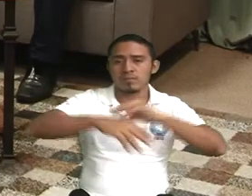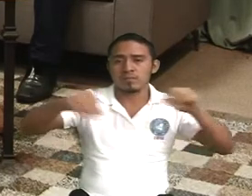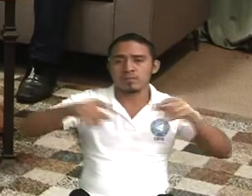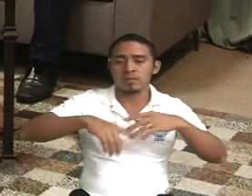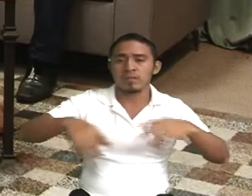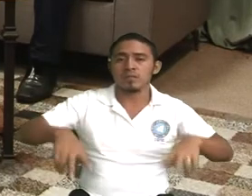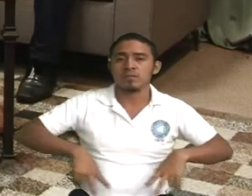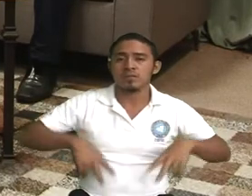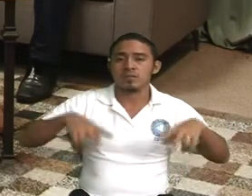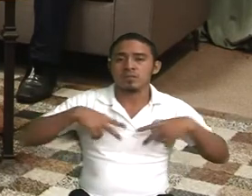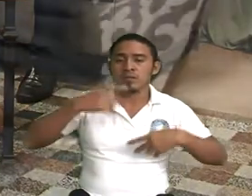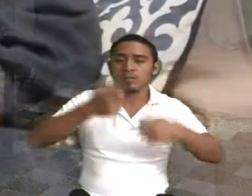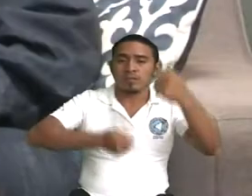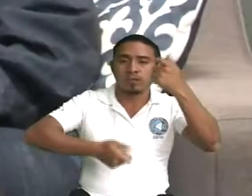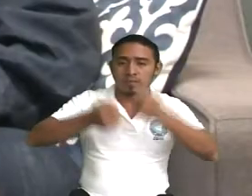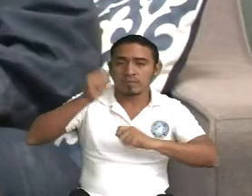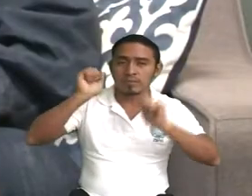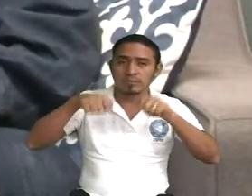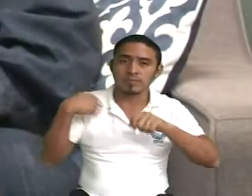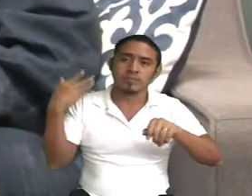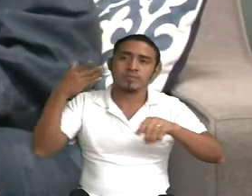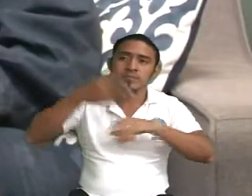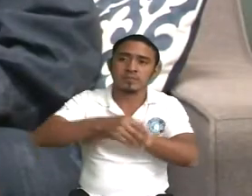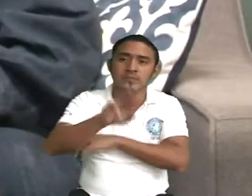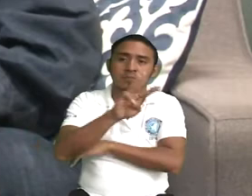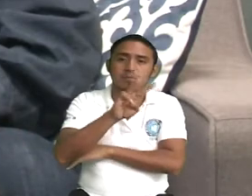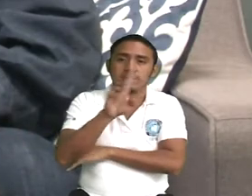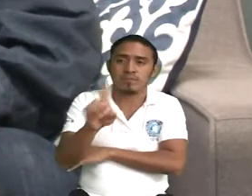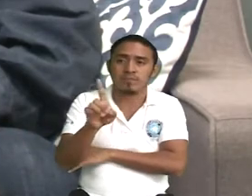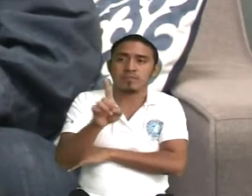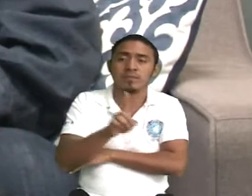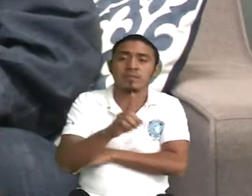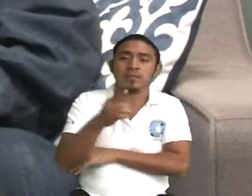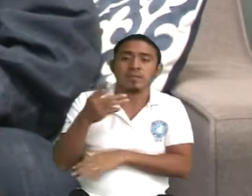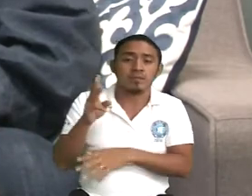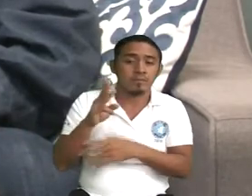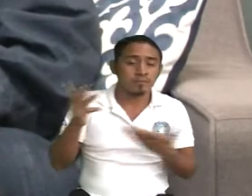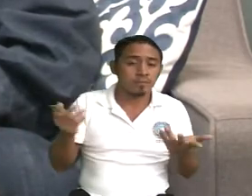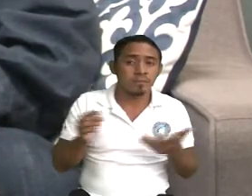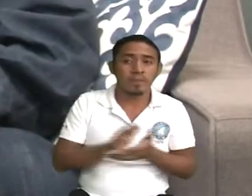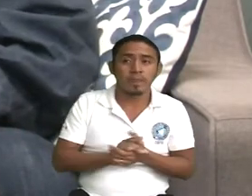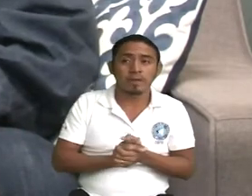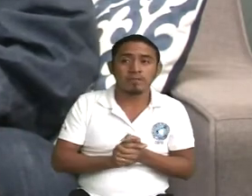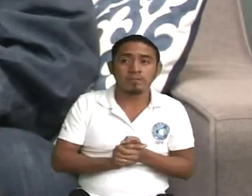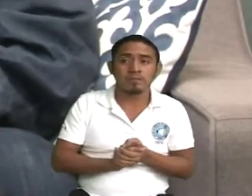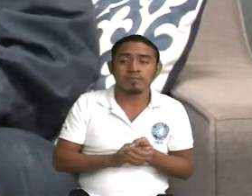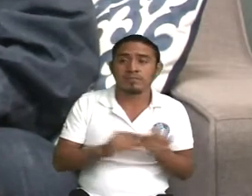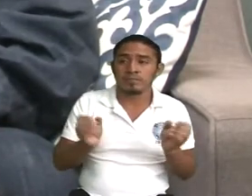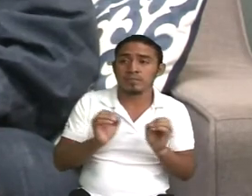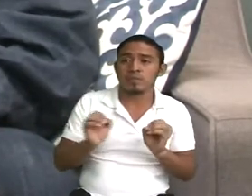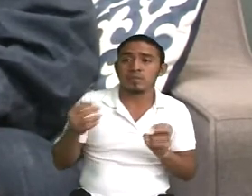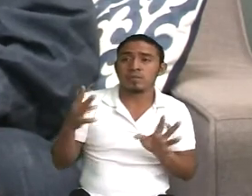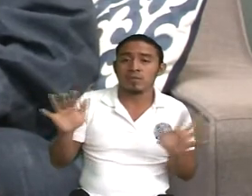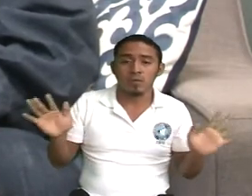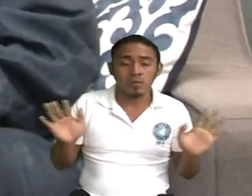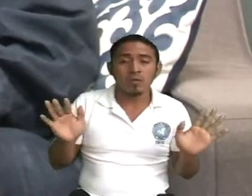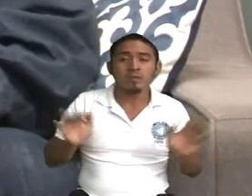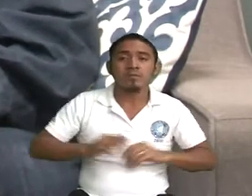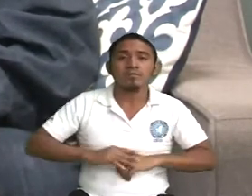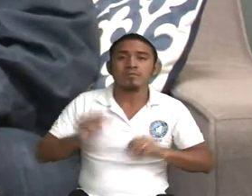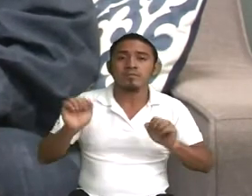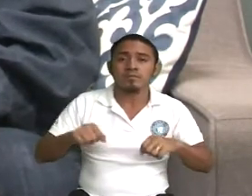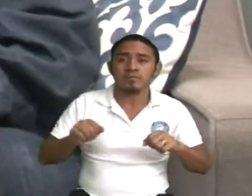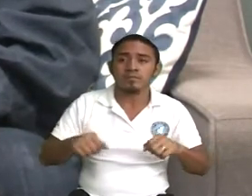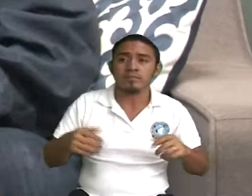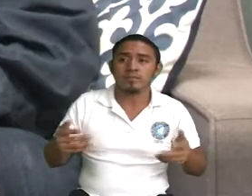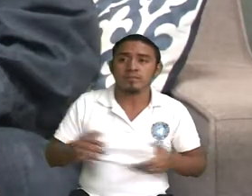y Chontales pueden acercarse el viernes 31 o para ir a inscribirse y